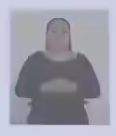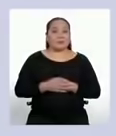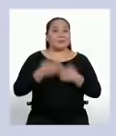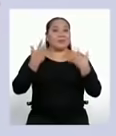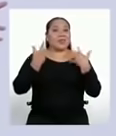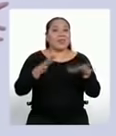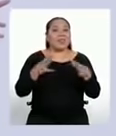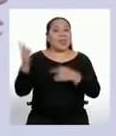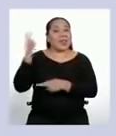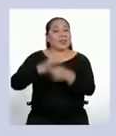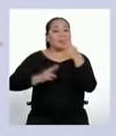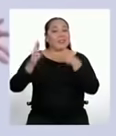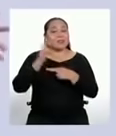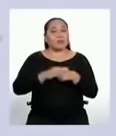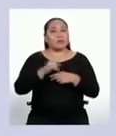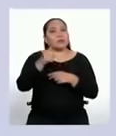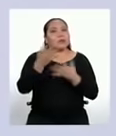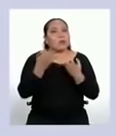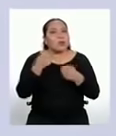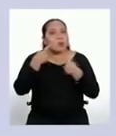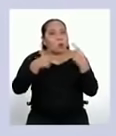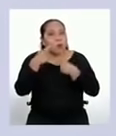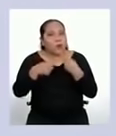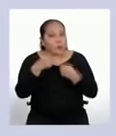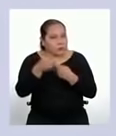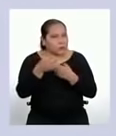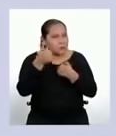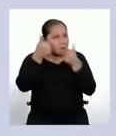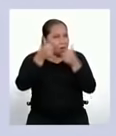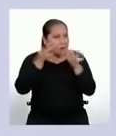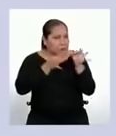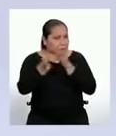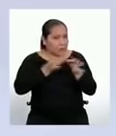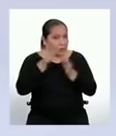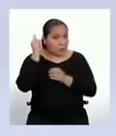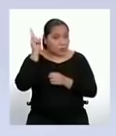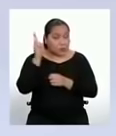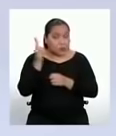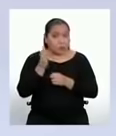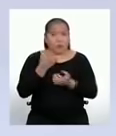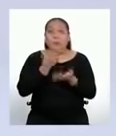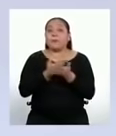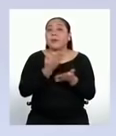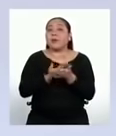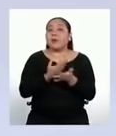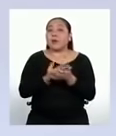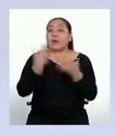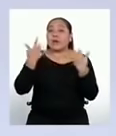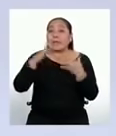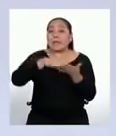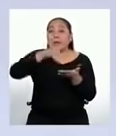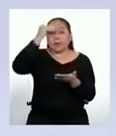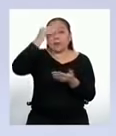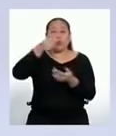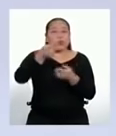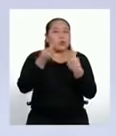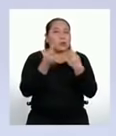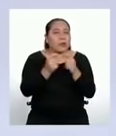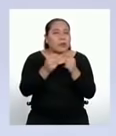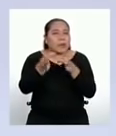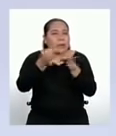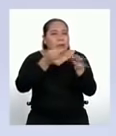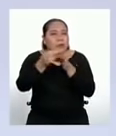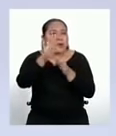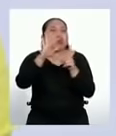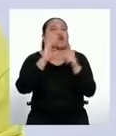Ya estamos de regreso y quiero que me cuentes qué te pareció la explicación del maestro. Para comprobar un poco lo que aprendiste, ¿puedes intentar explicarme con tus palabras